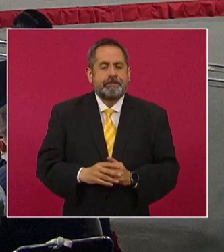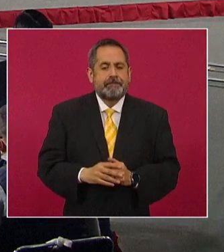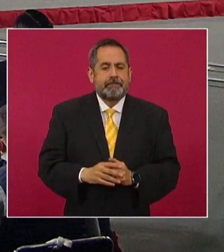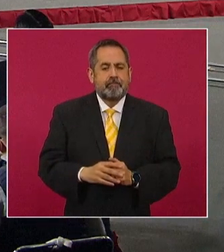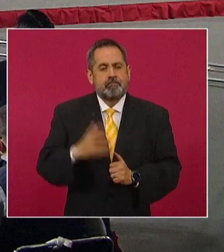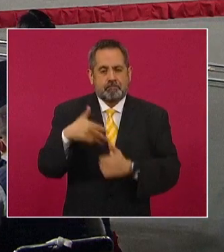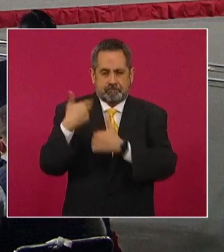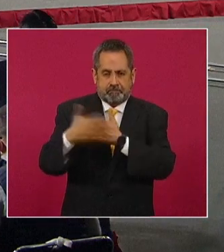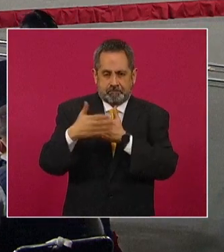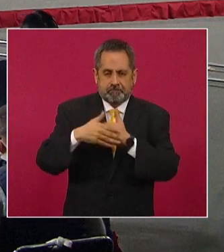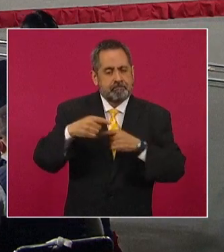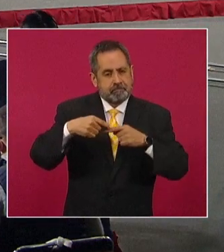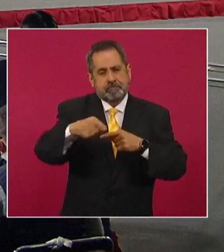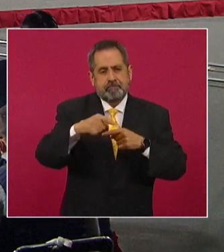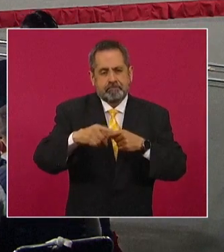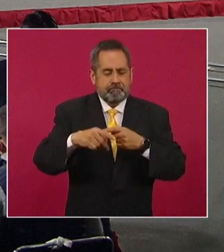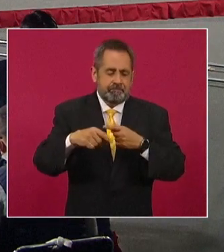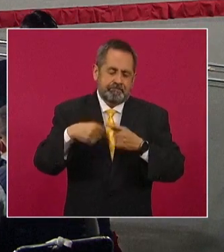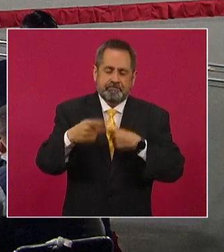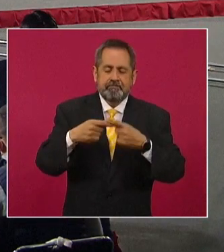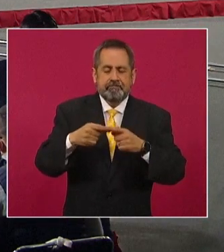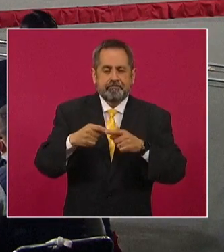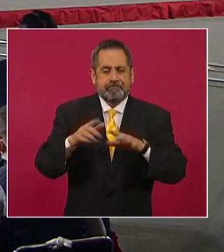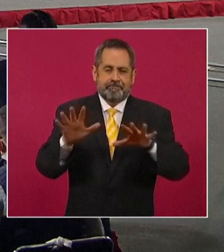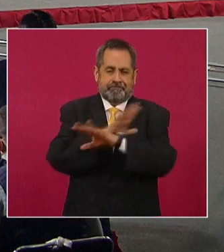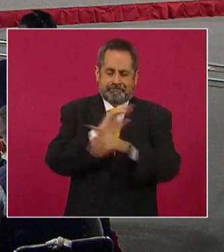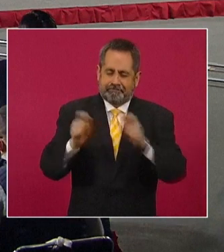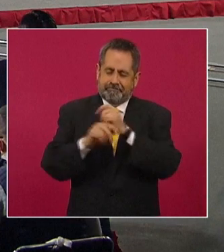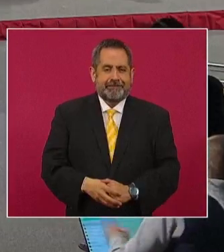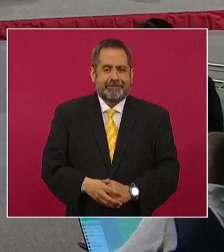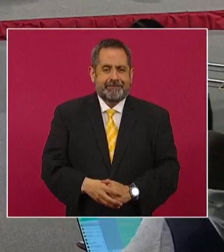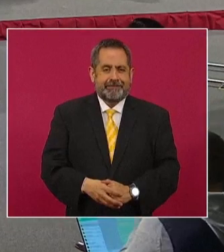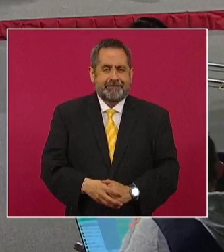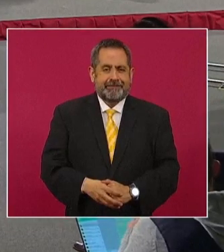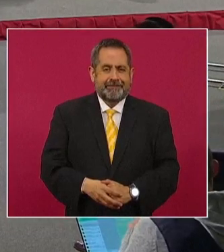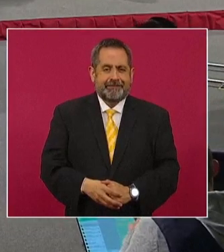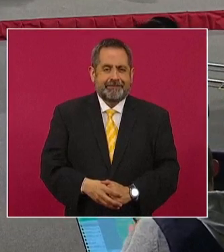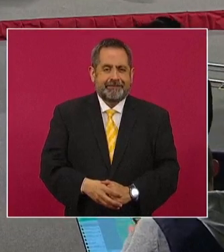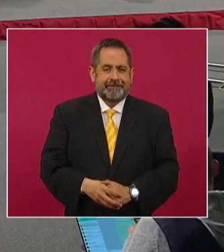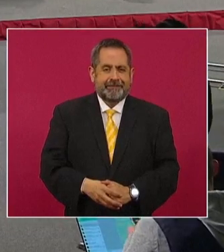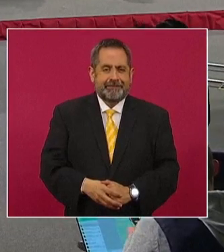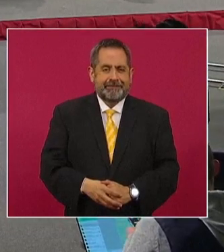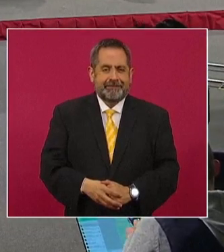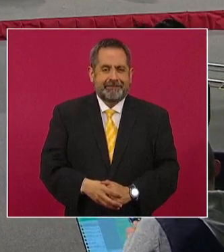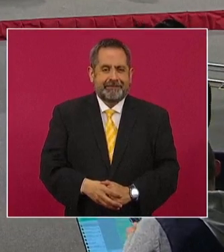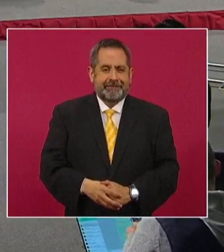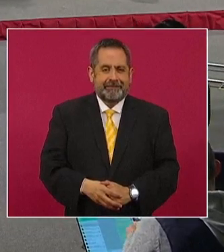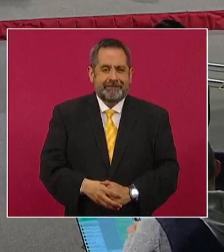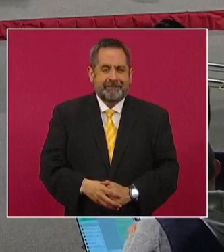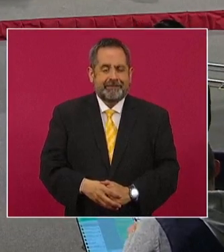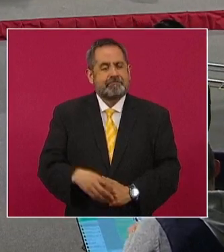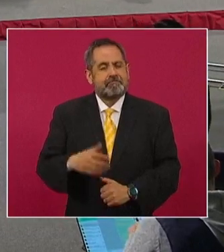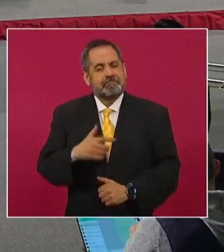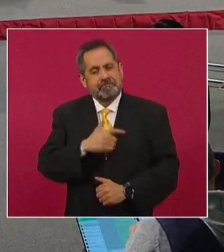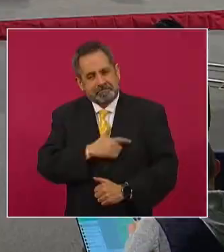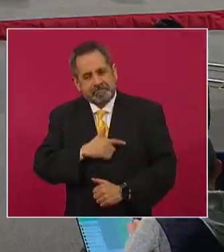muy pronto las cosas el presidente de méxico andrés manuel lópez obrador que está infectado por segunda vez de kobe 19 dijo el martes que